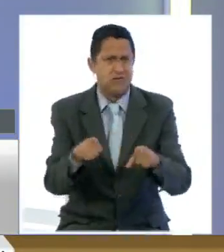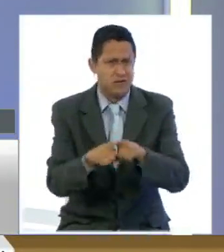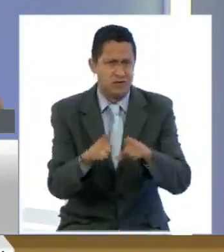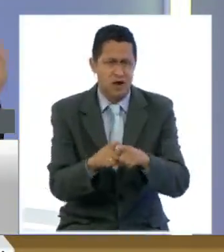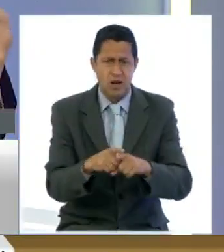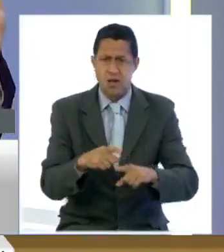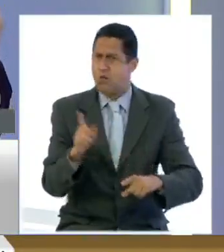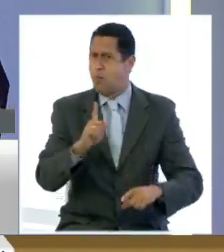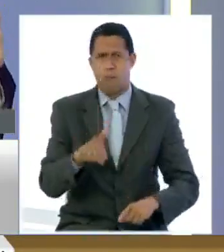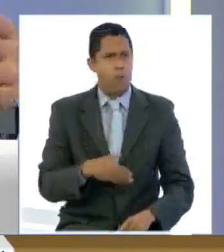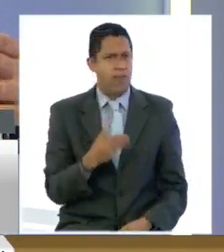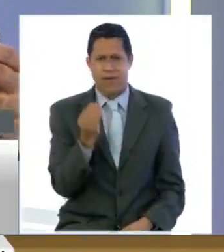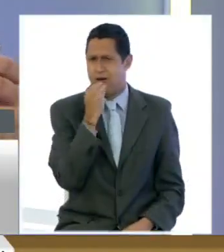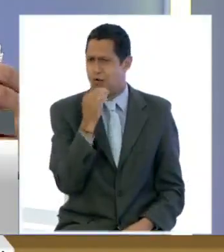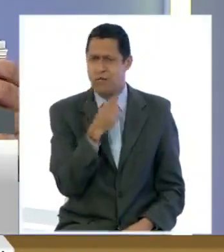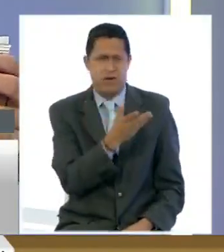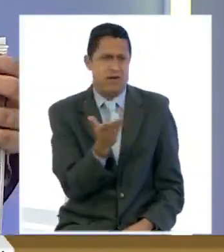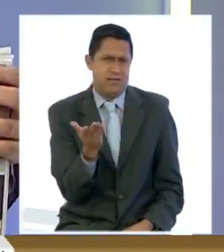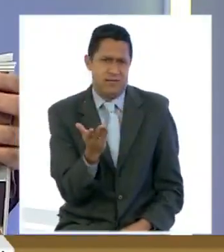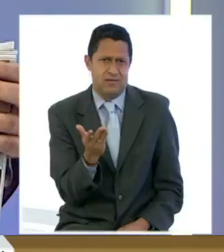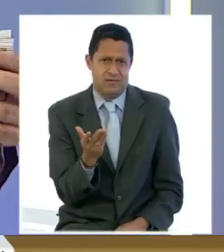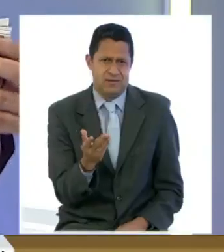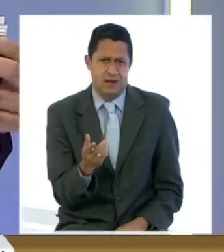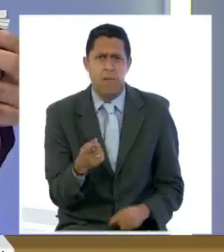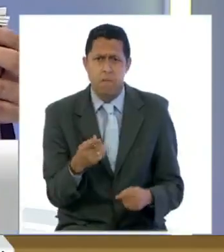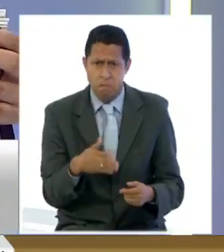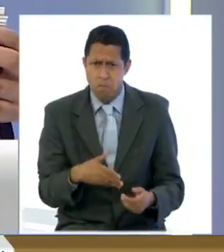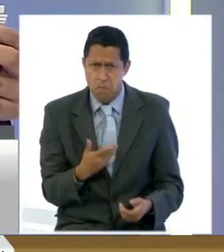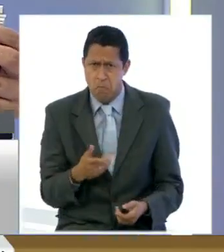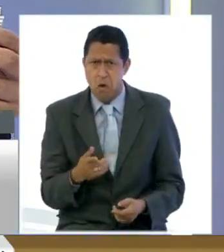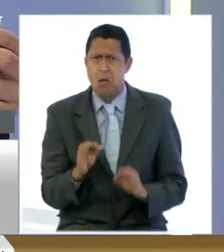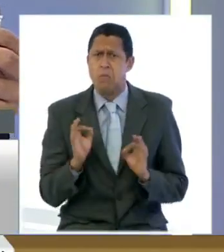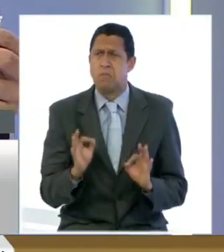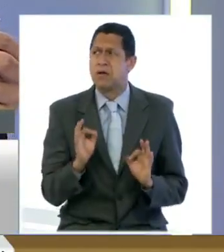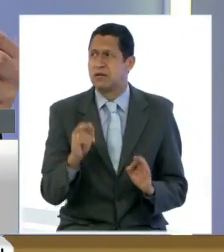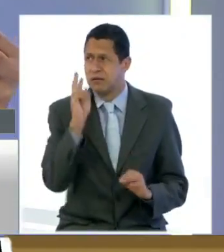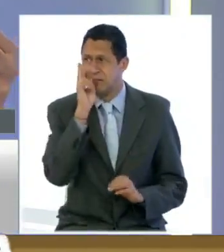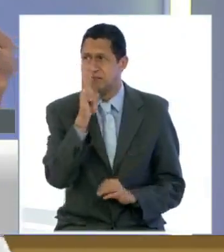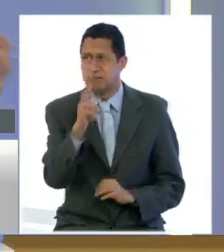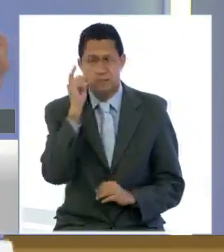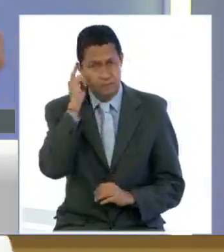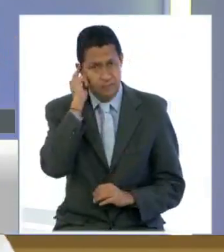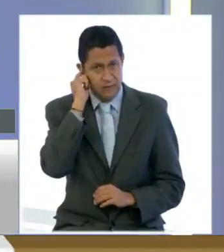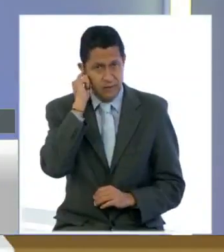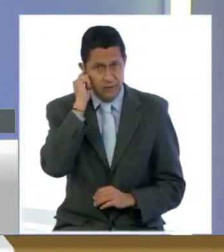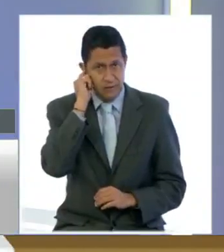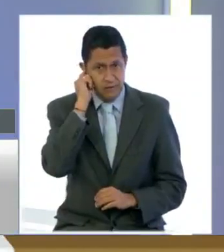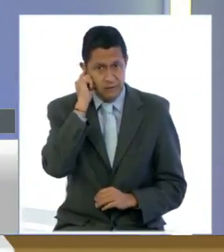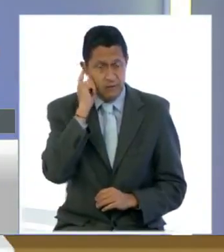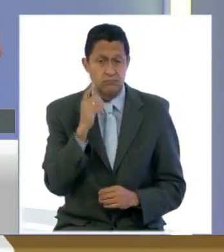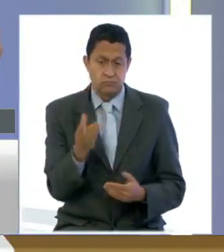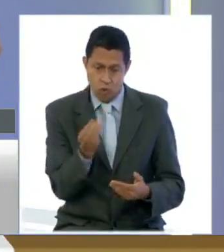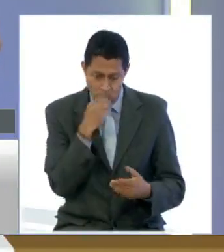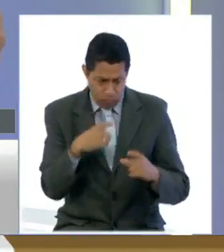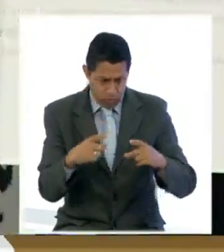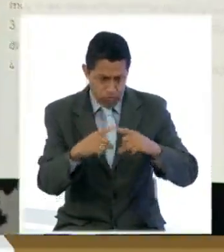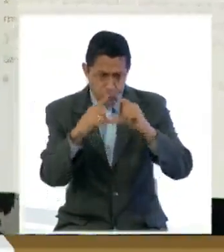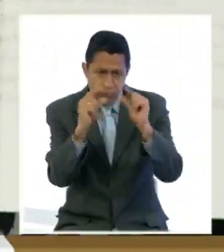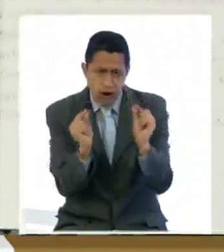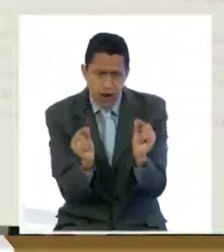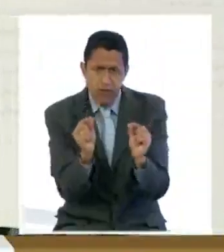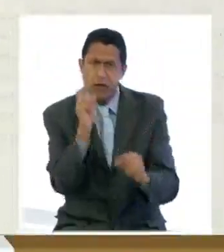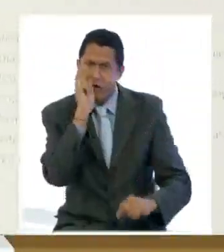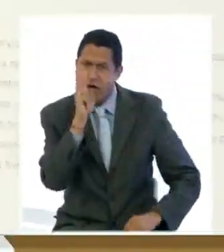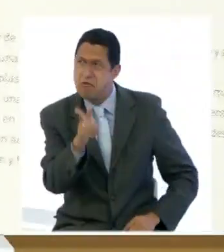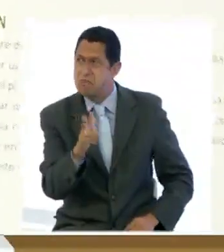los celíacos pueden comer harina de maíz precocida. Este es el caso. Vemos en este libro con recetas, también vemos las